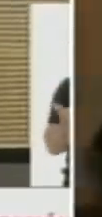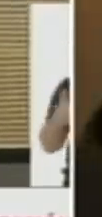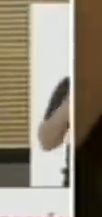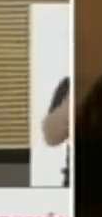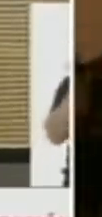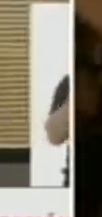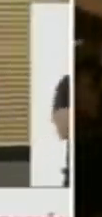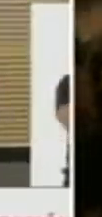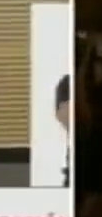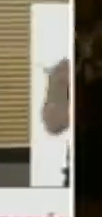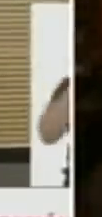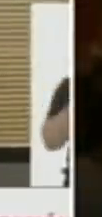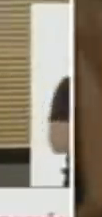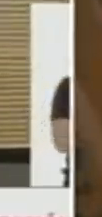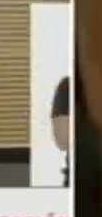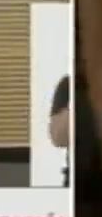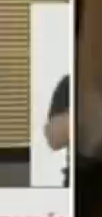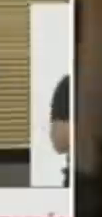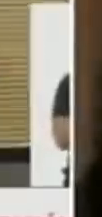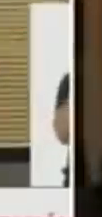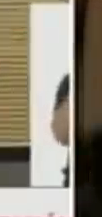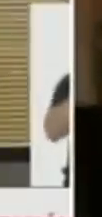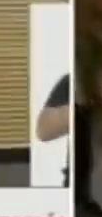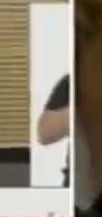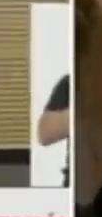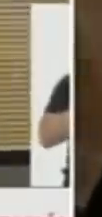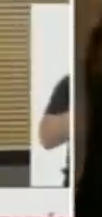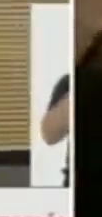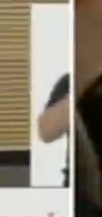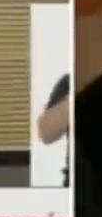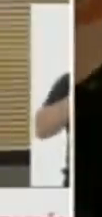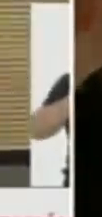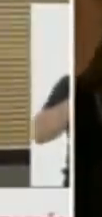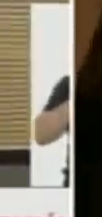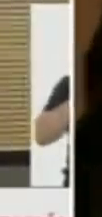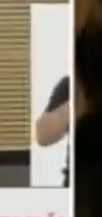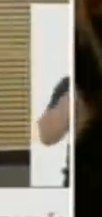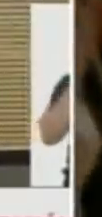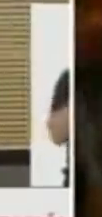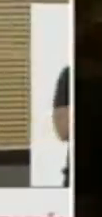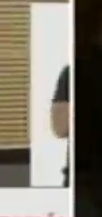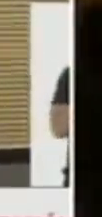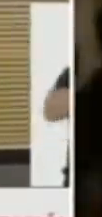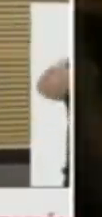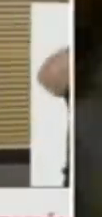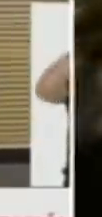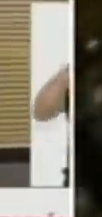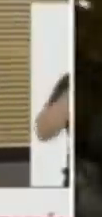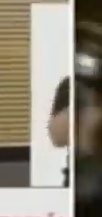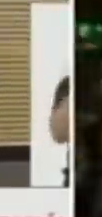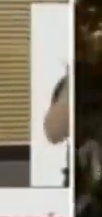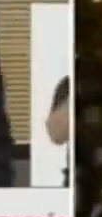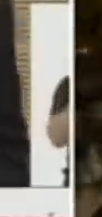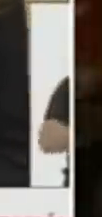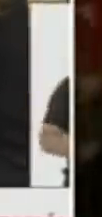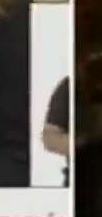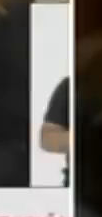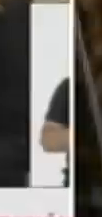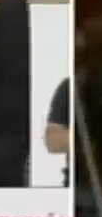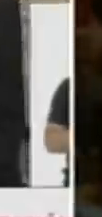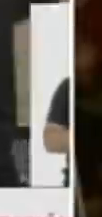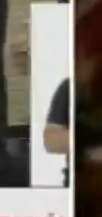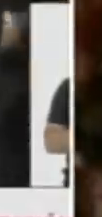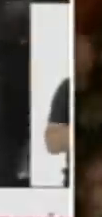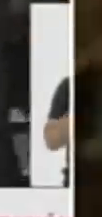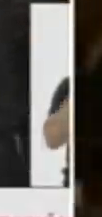poder del poder 19 la parlamentaria dominado por la oposición aprobó este lunes suspender temporalmente al presidente martín